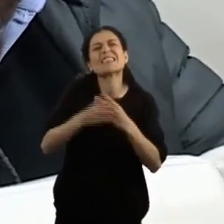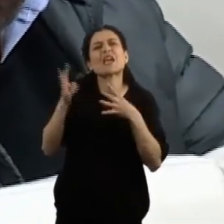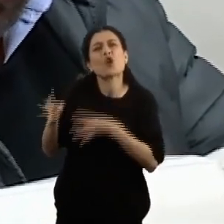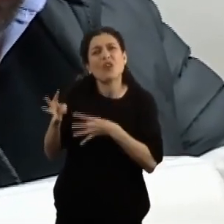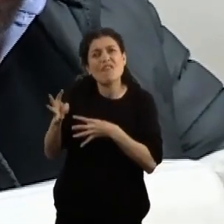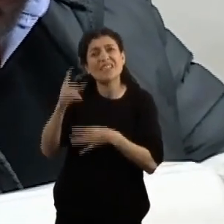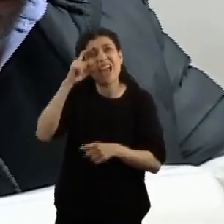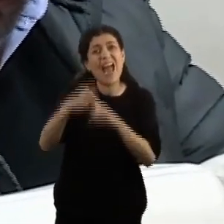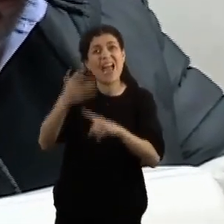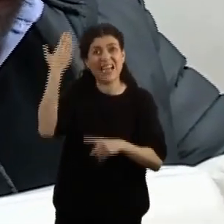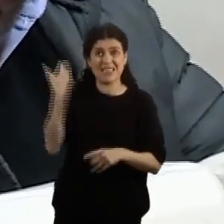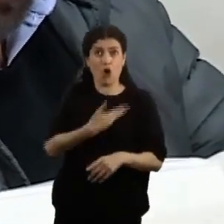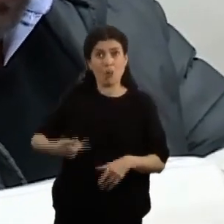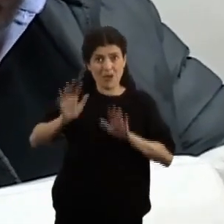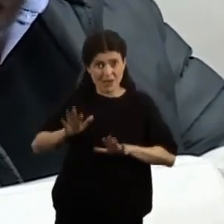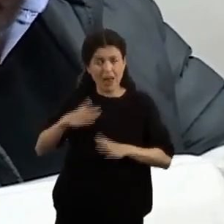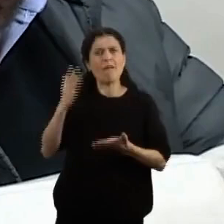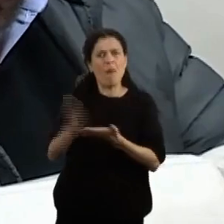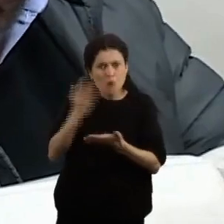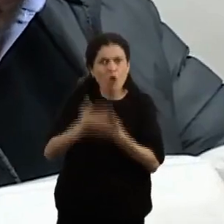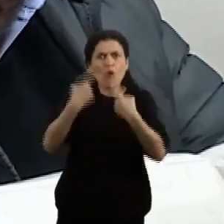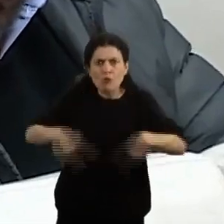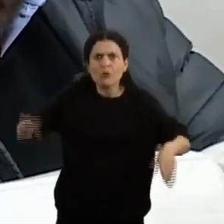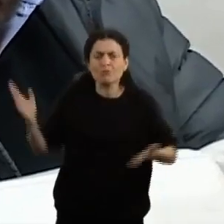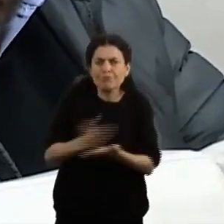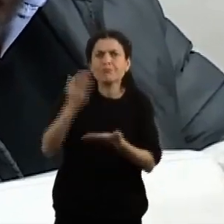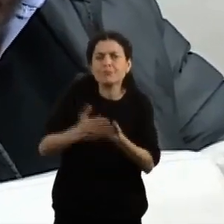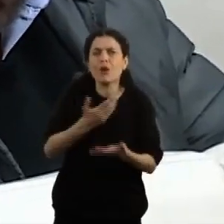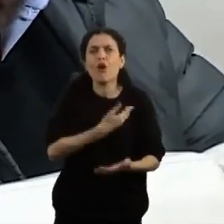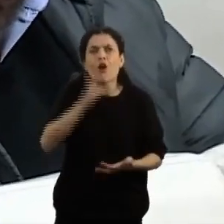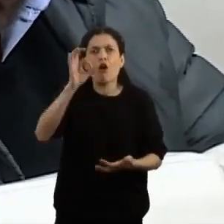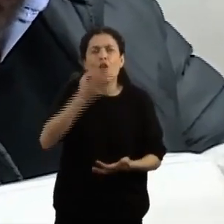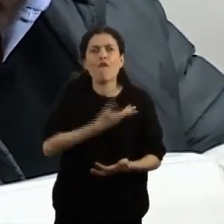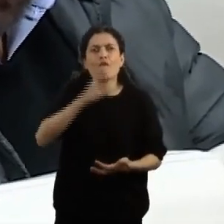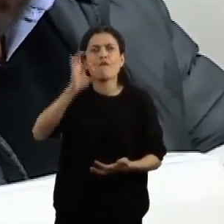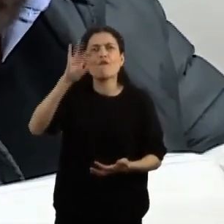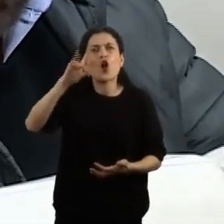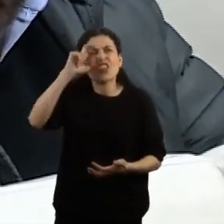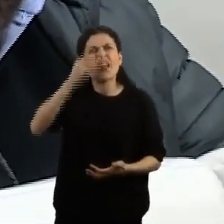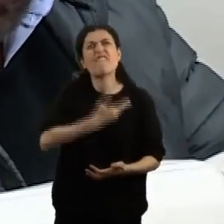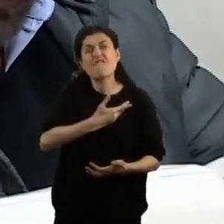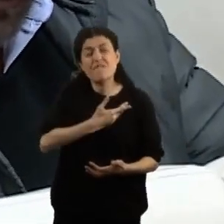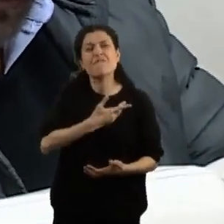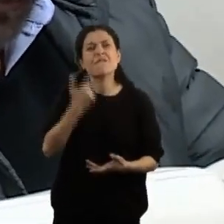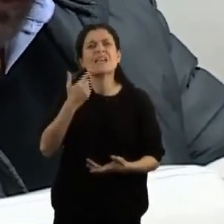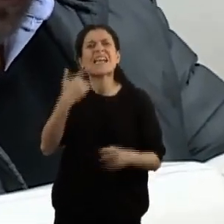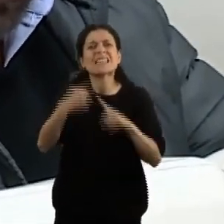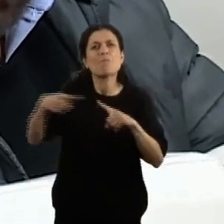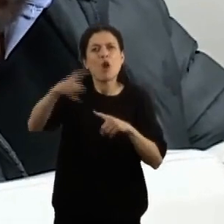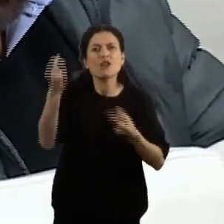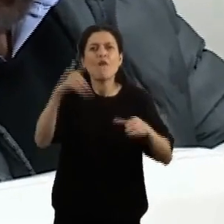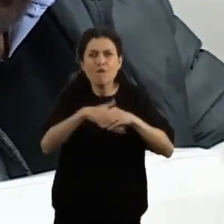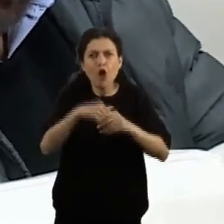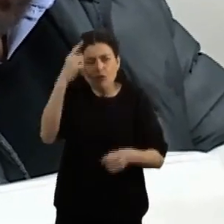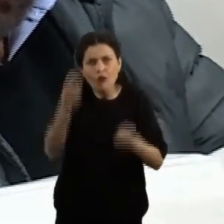que precedieron, en particular el FONDEF. No es una cuestión nueva, sino que justamente se